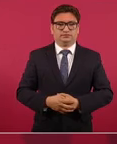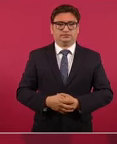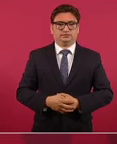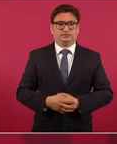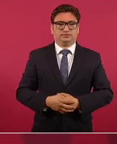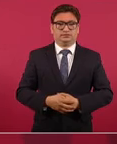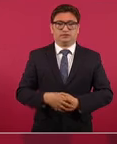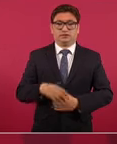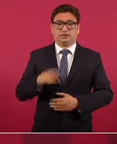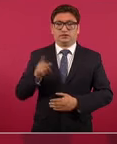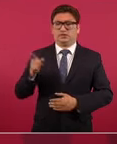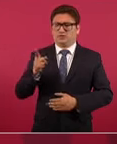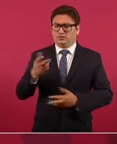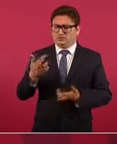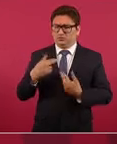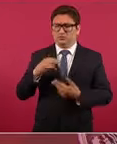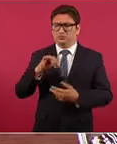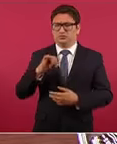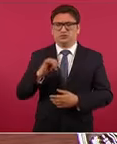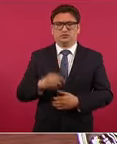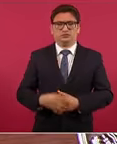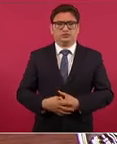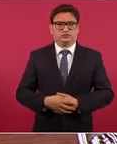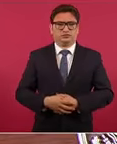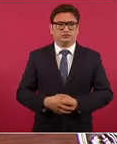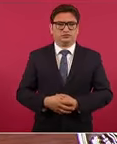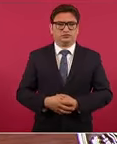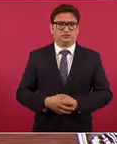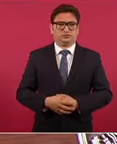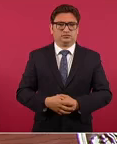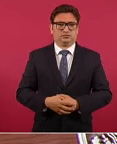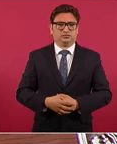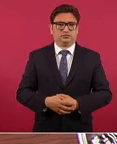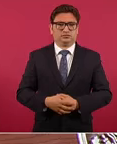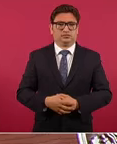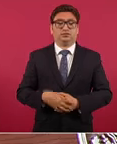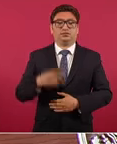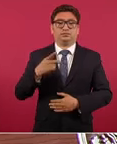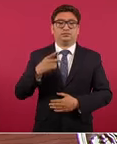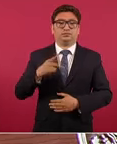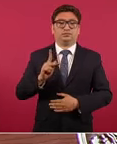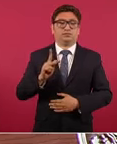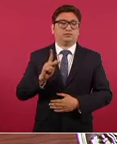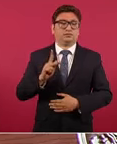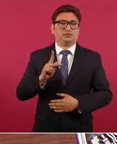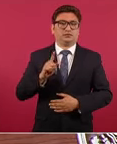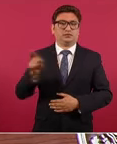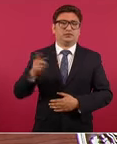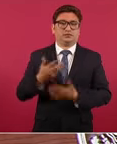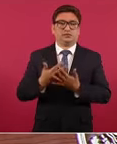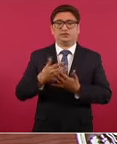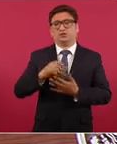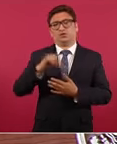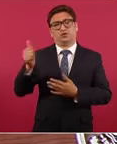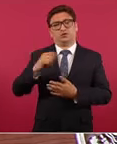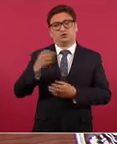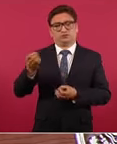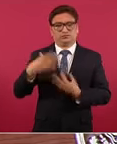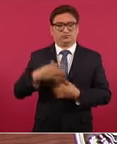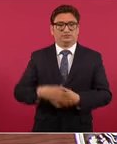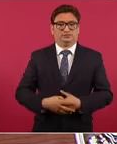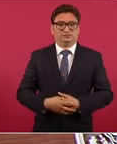regalo uno pero este quedo en enviarme otro